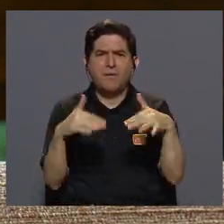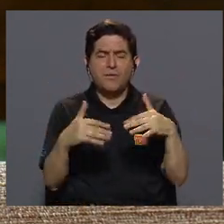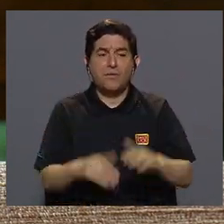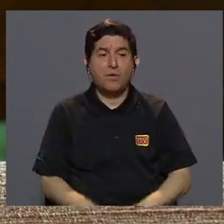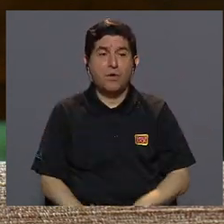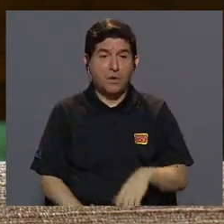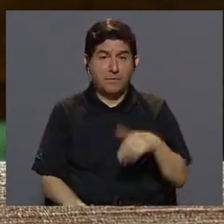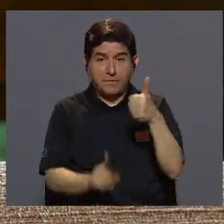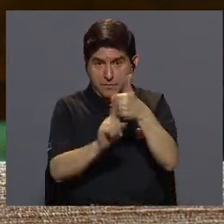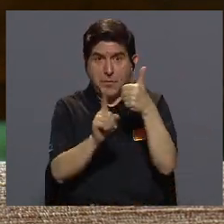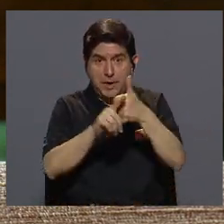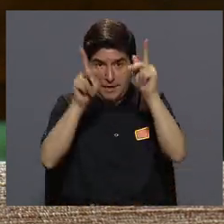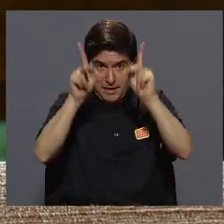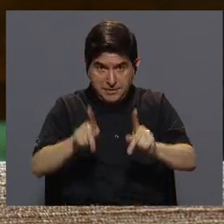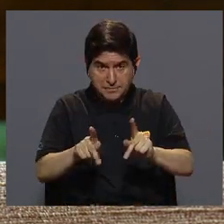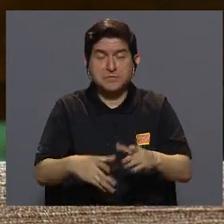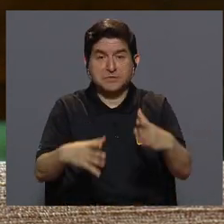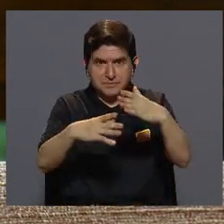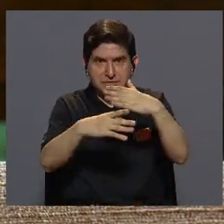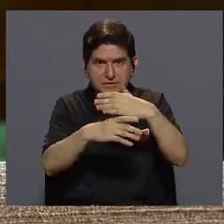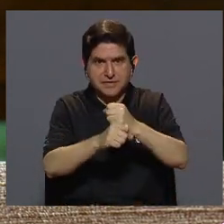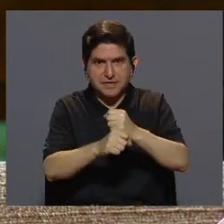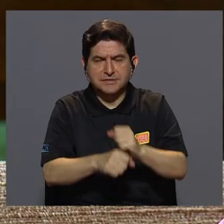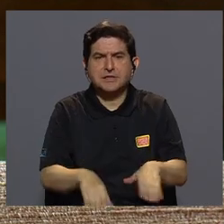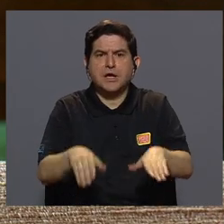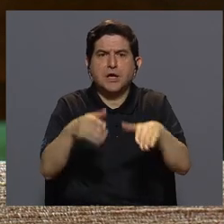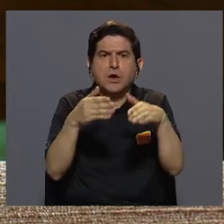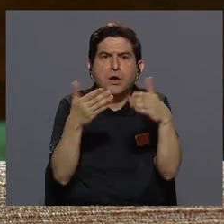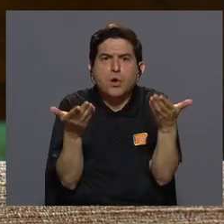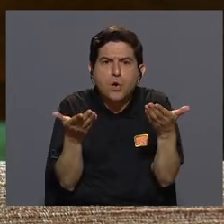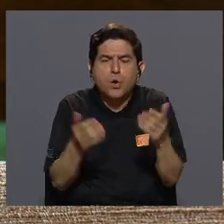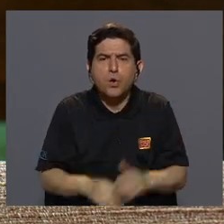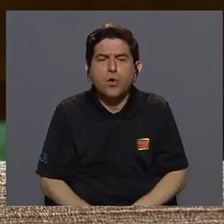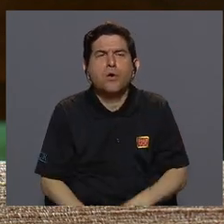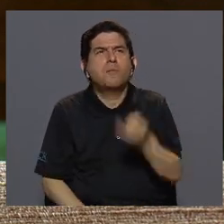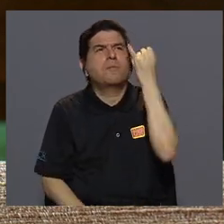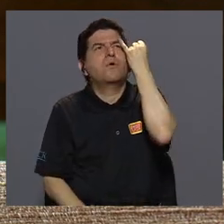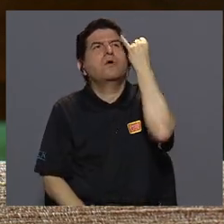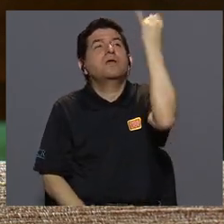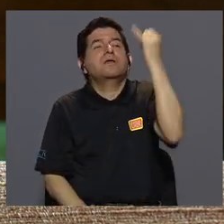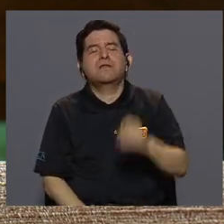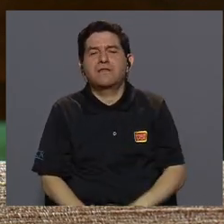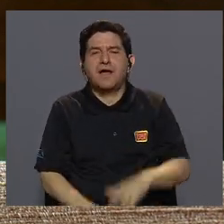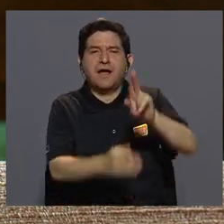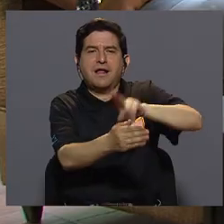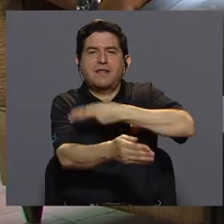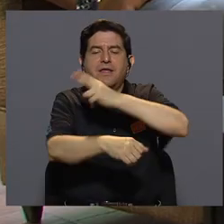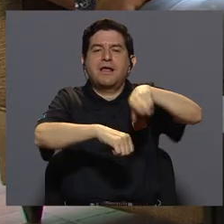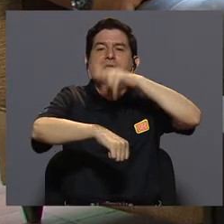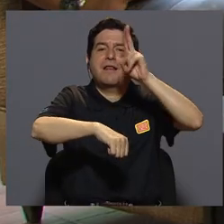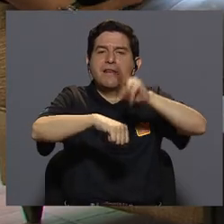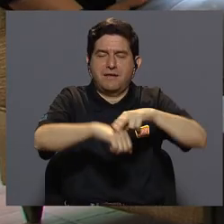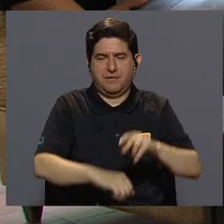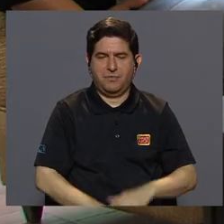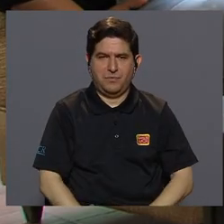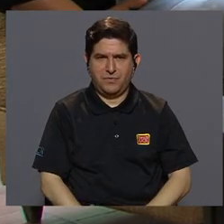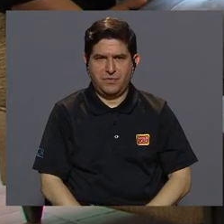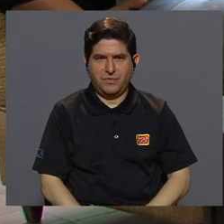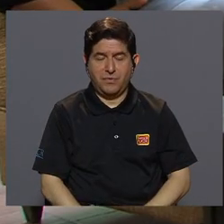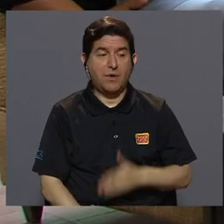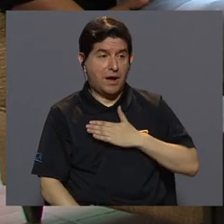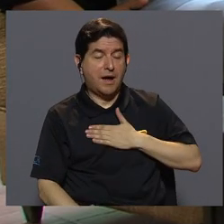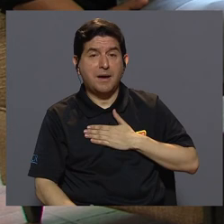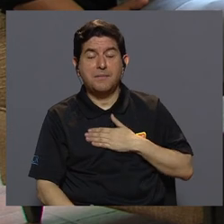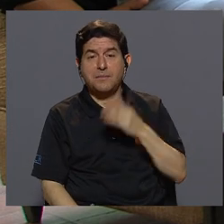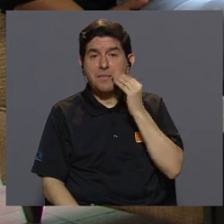por boca de las personas que lo hicieron, cómo se hizo, cómo se inspiró el himno nacional. Qué lindo. Porque me